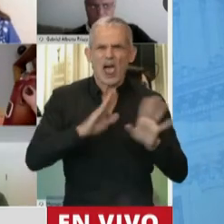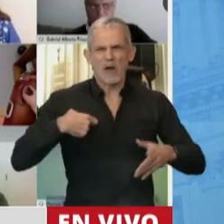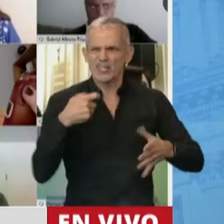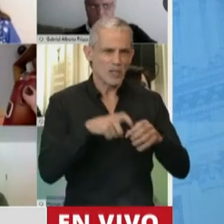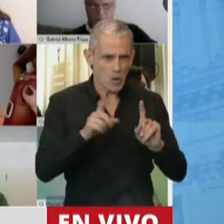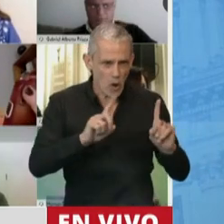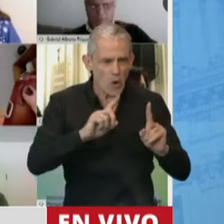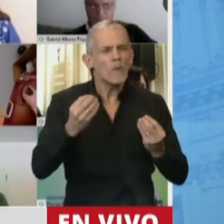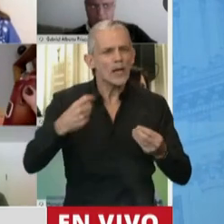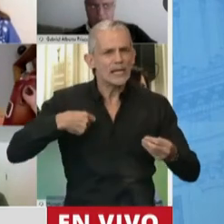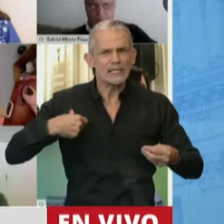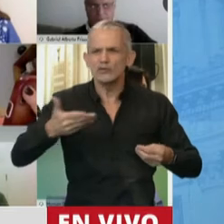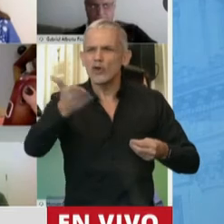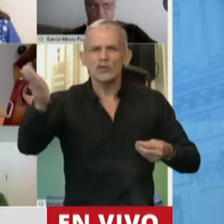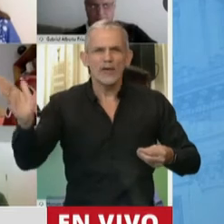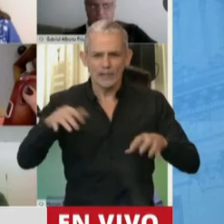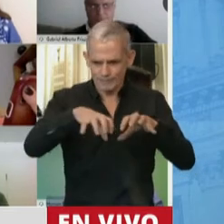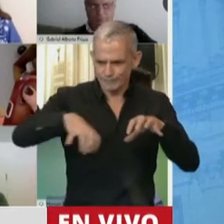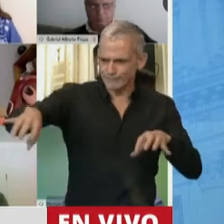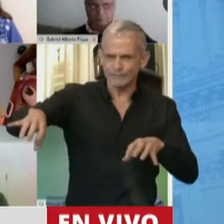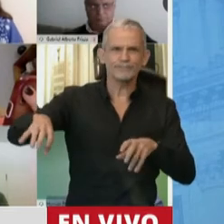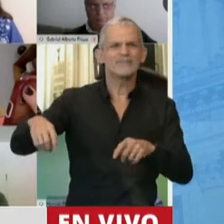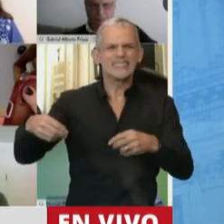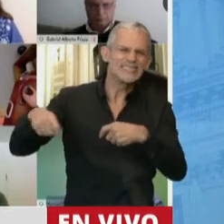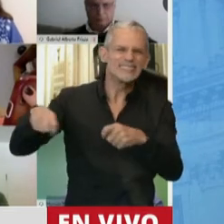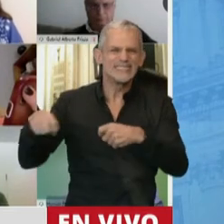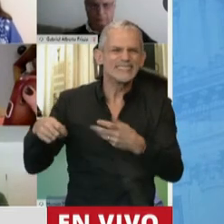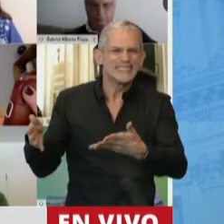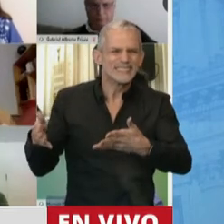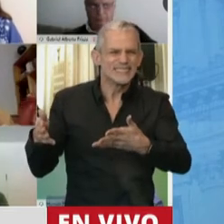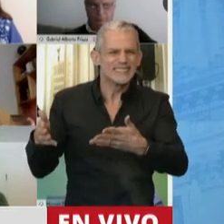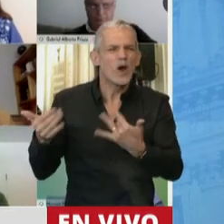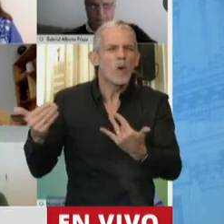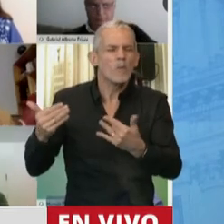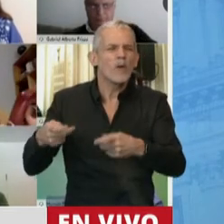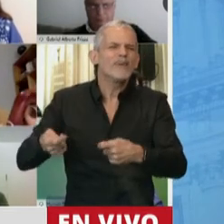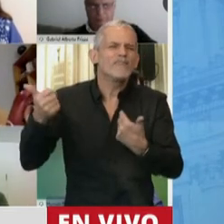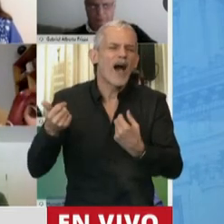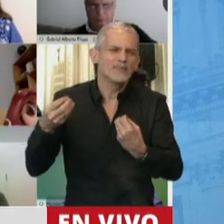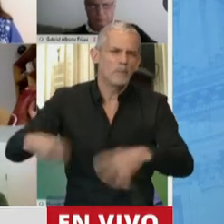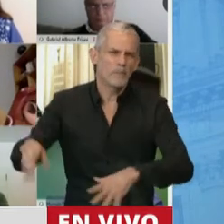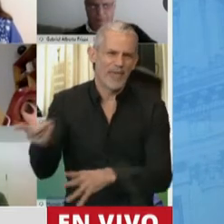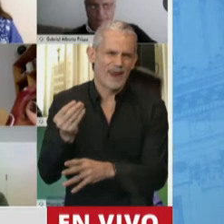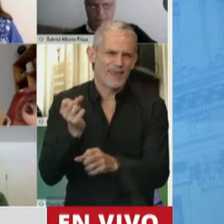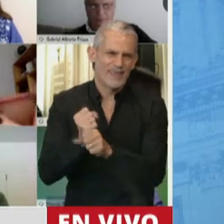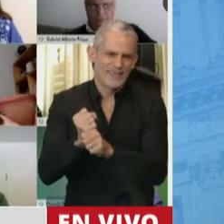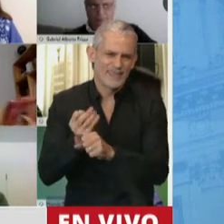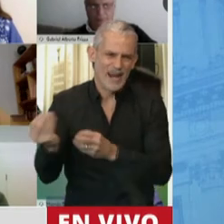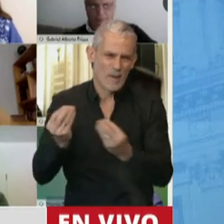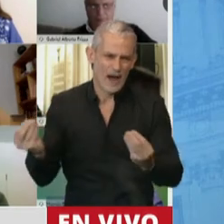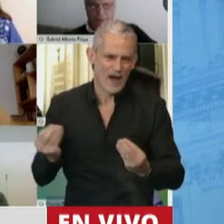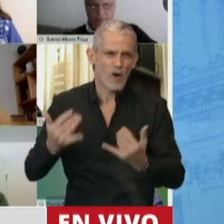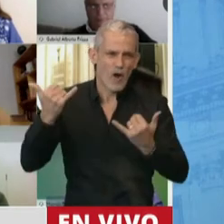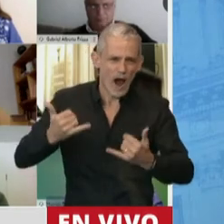sociedad representan el sector más frágil, el más vulnerable, el que está más expuesto a